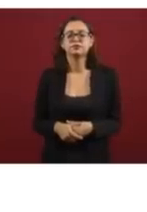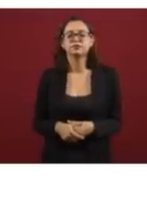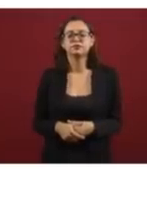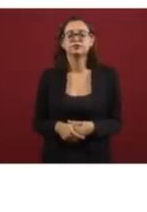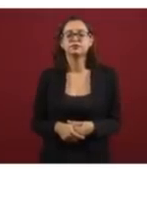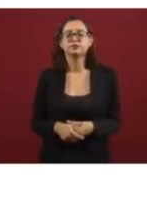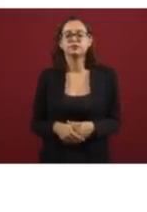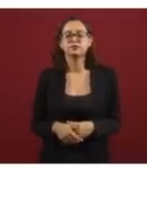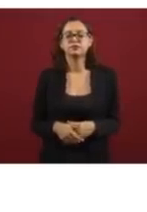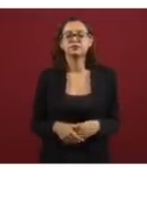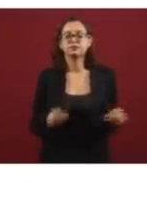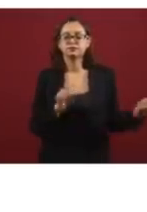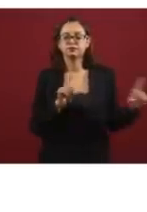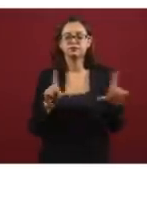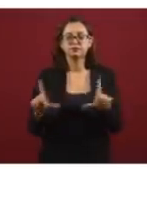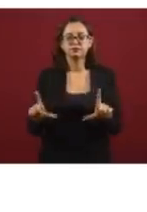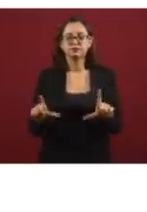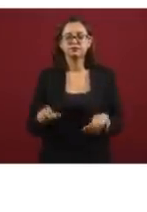siguiente